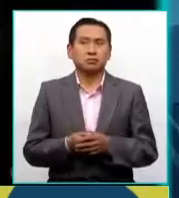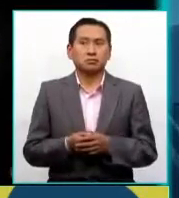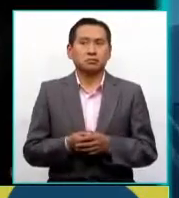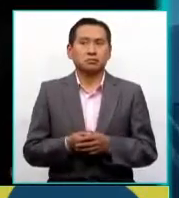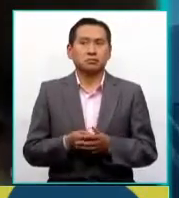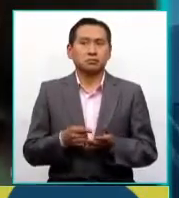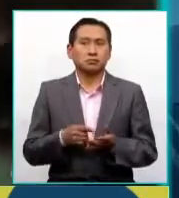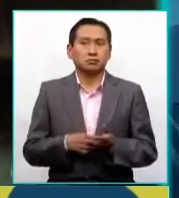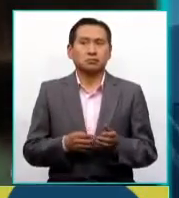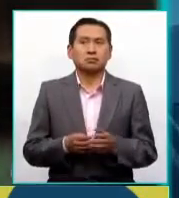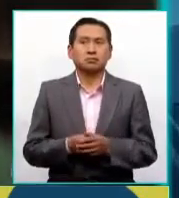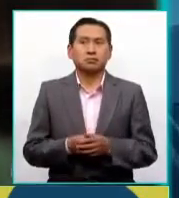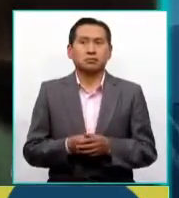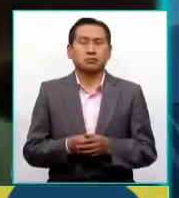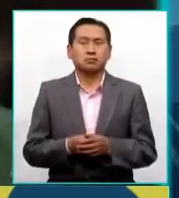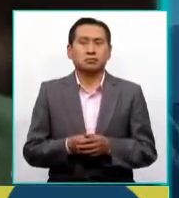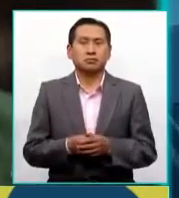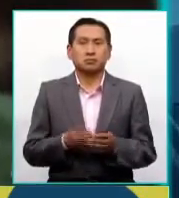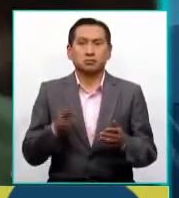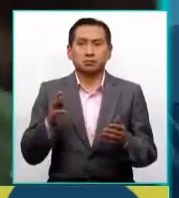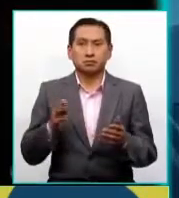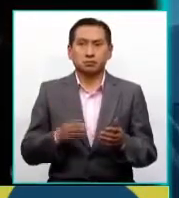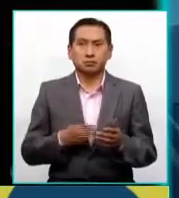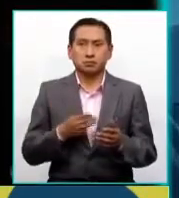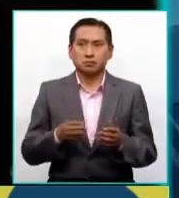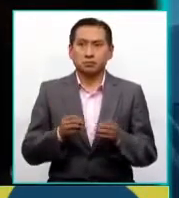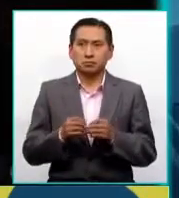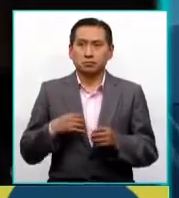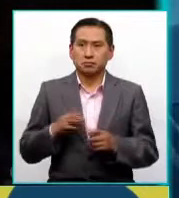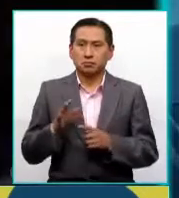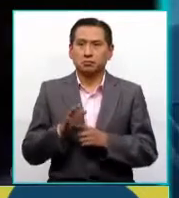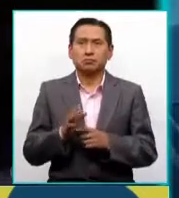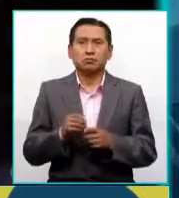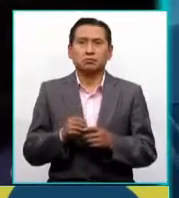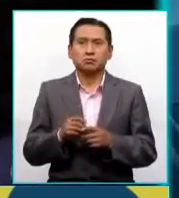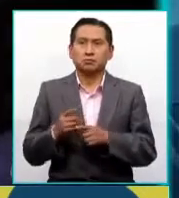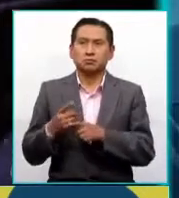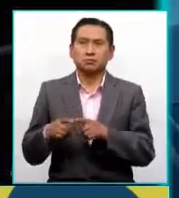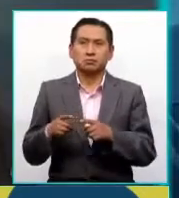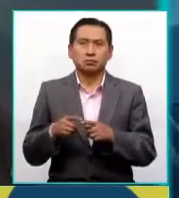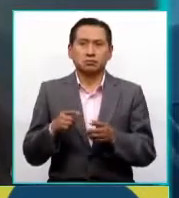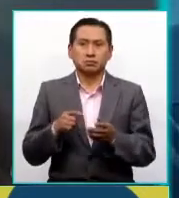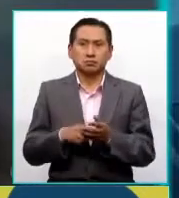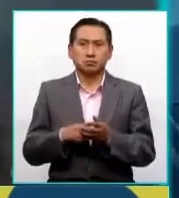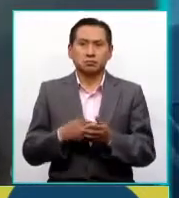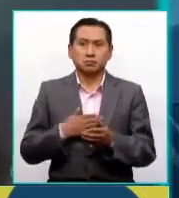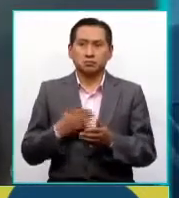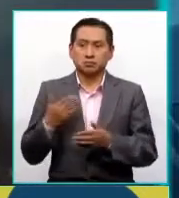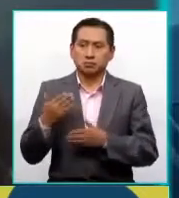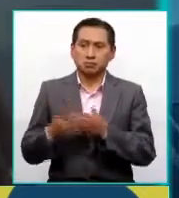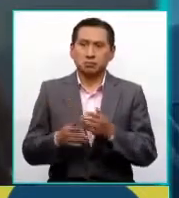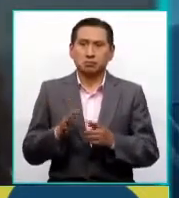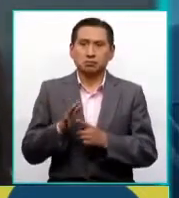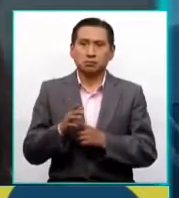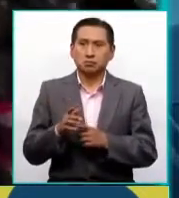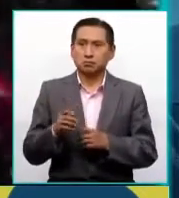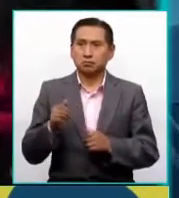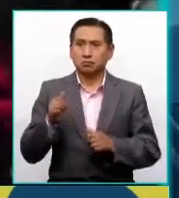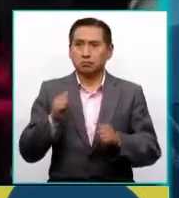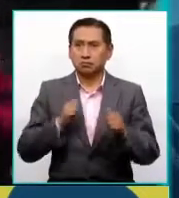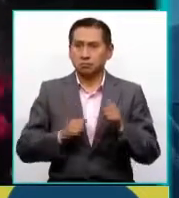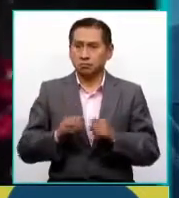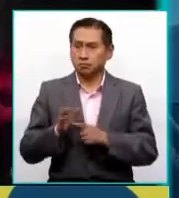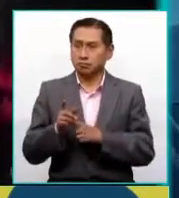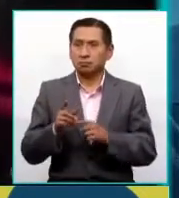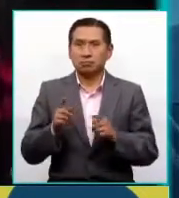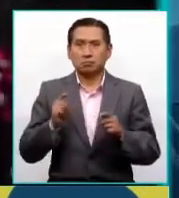pues aparte de la música, desarrollo todo lo que es mi proceso de la puesta en escena, actoral,